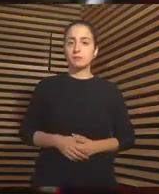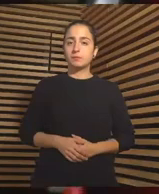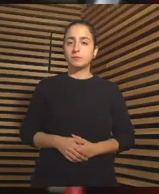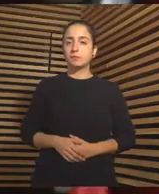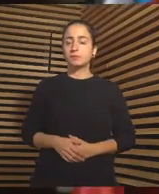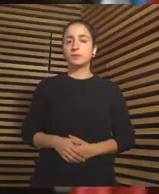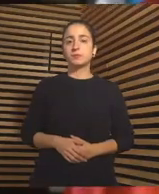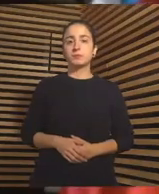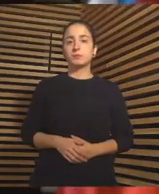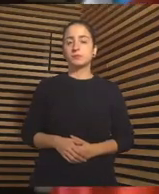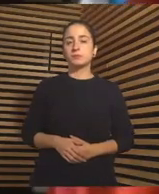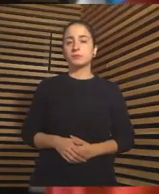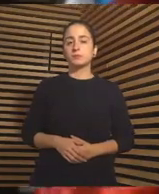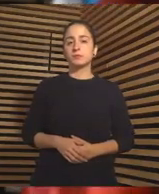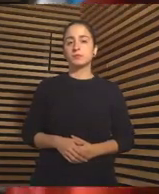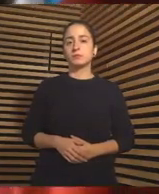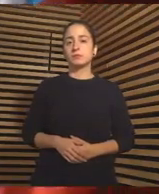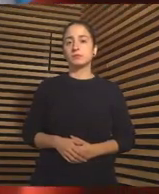Se dice, ¿no?,